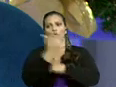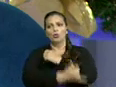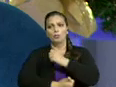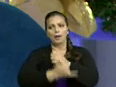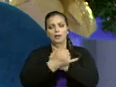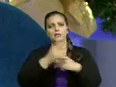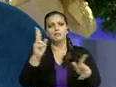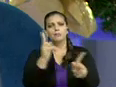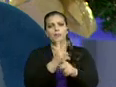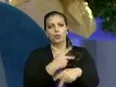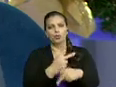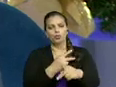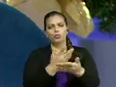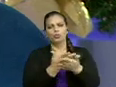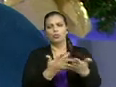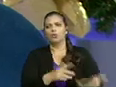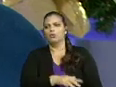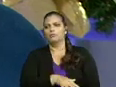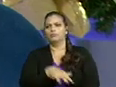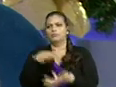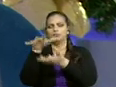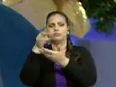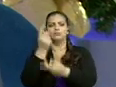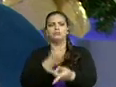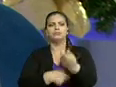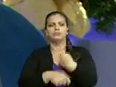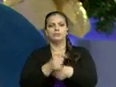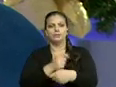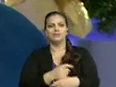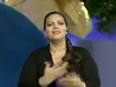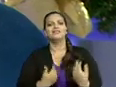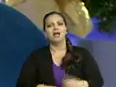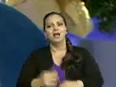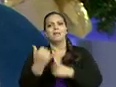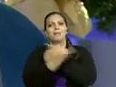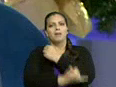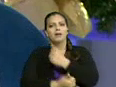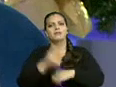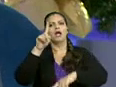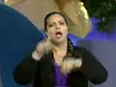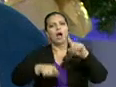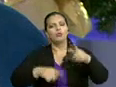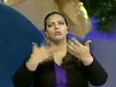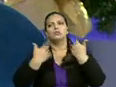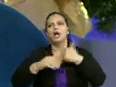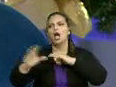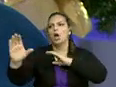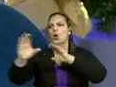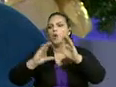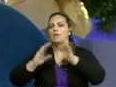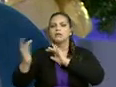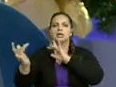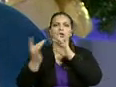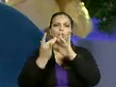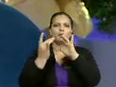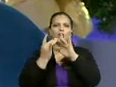fortalecido las relaciones con nuestro principal aliado comercial, restablecer ese diálogo directo, esa comunicación con Estados